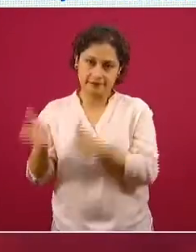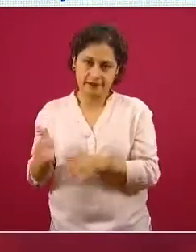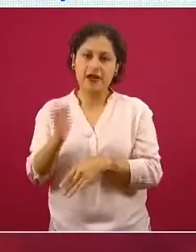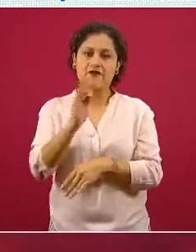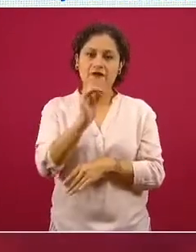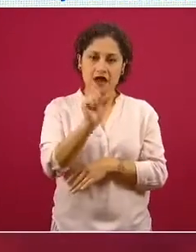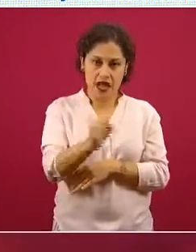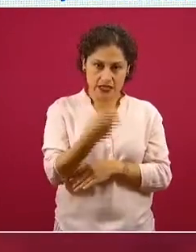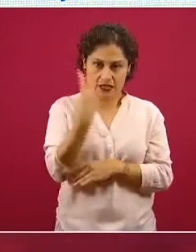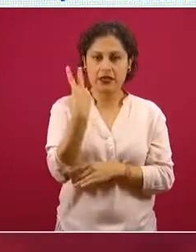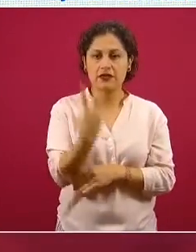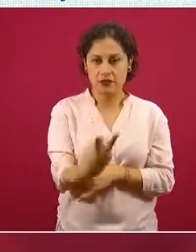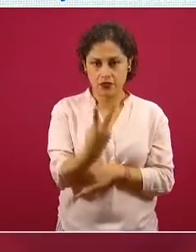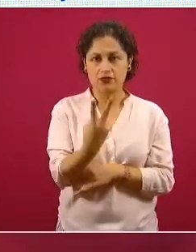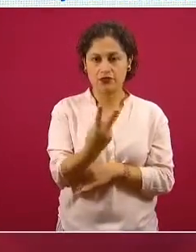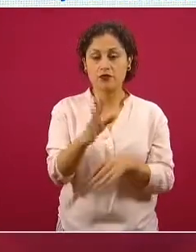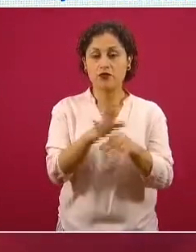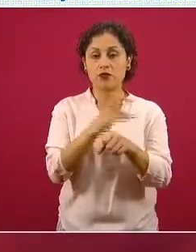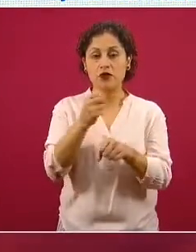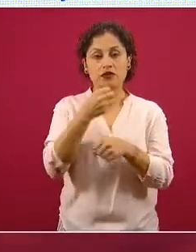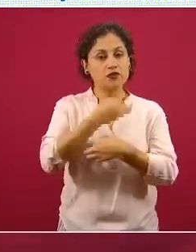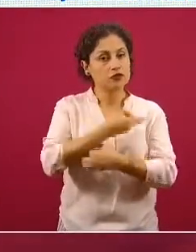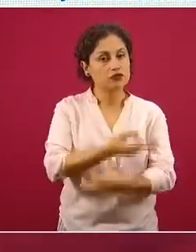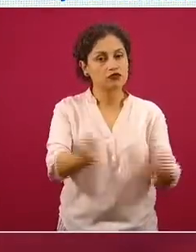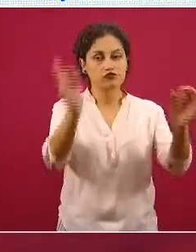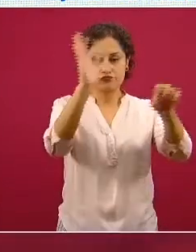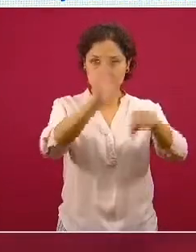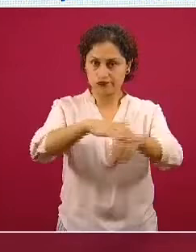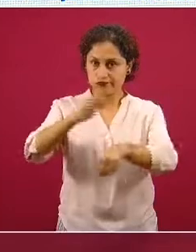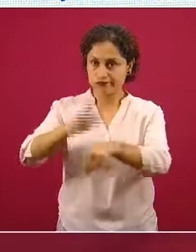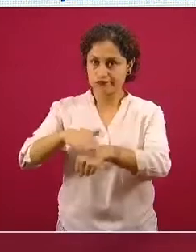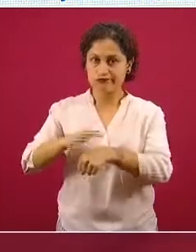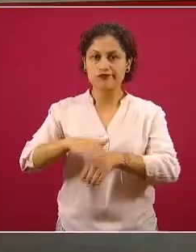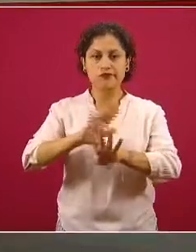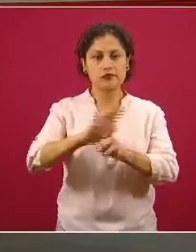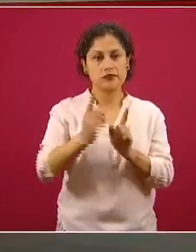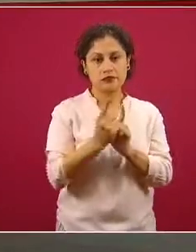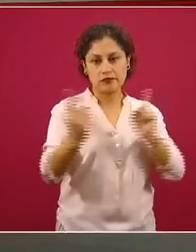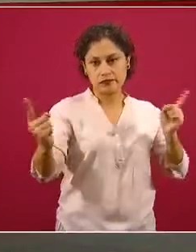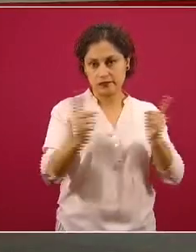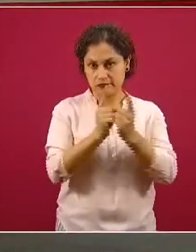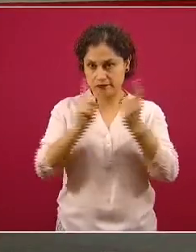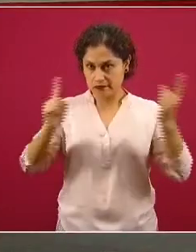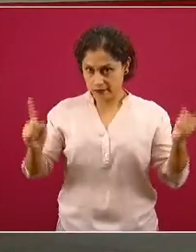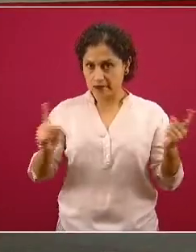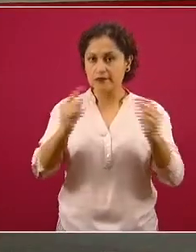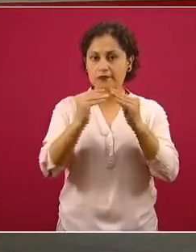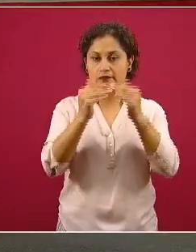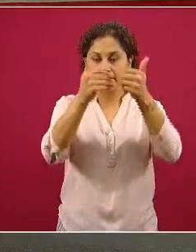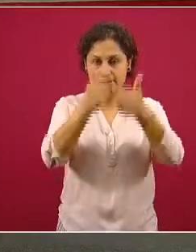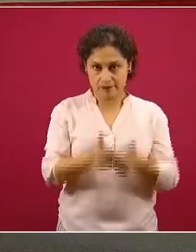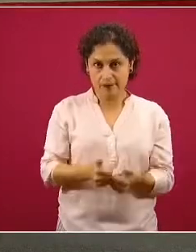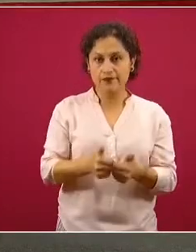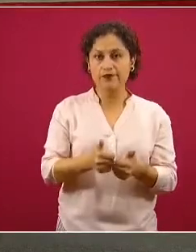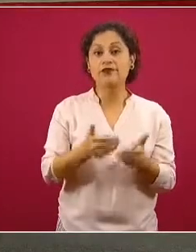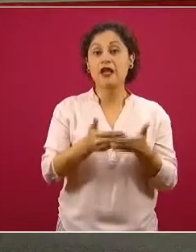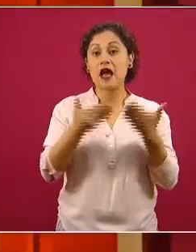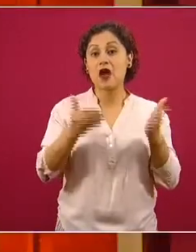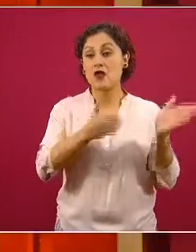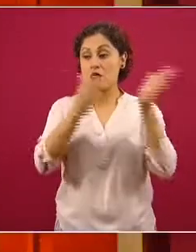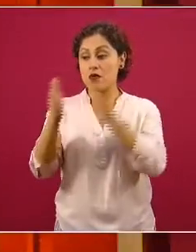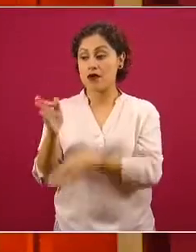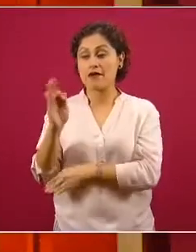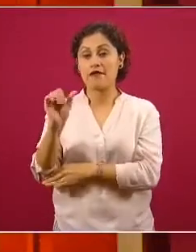eso pasamos a las medidas masivas. Se siguió y se sigue haciendo ahora mismo en la fase 3 los estudios de casos y